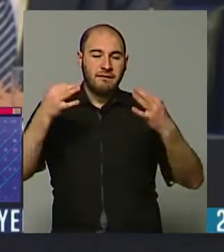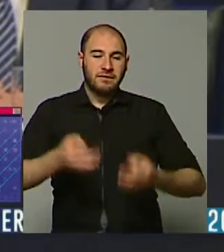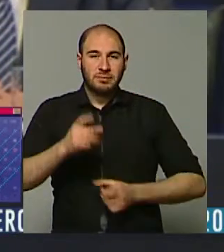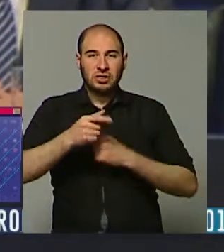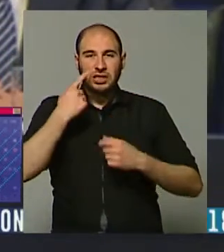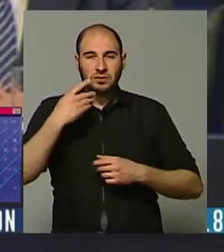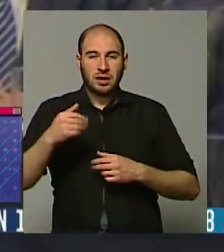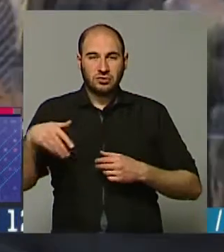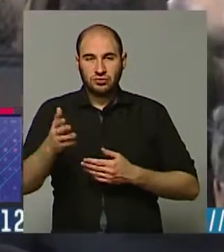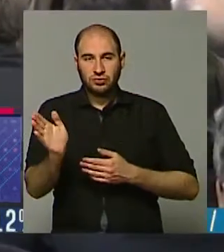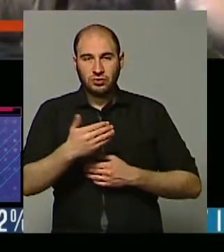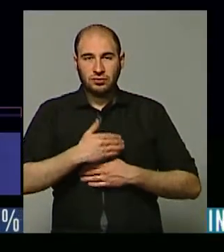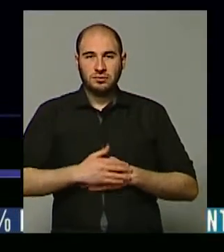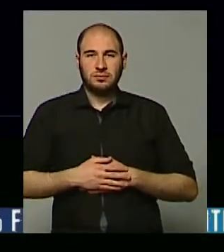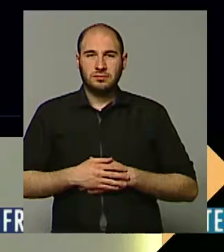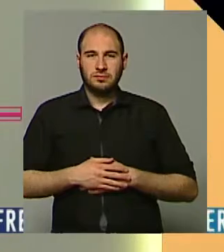los ciudadanos de a pie.